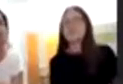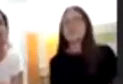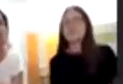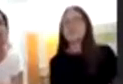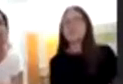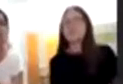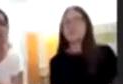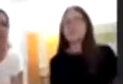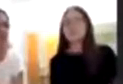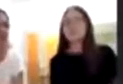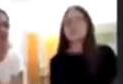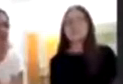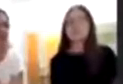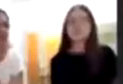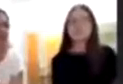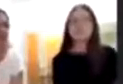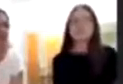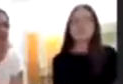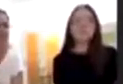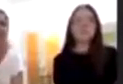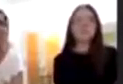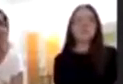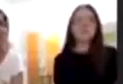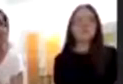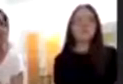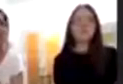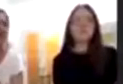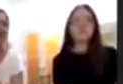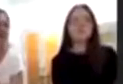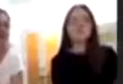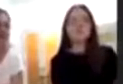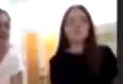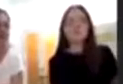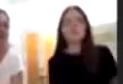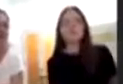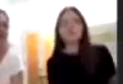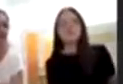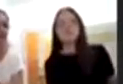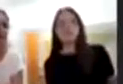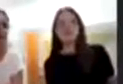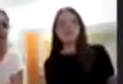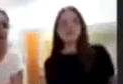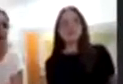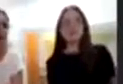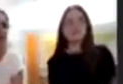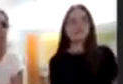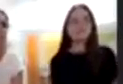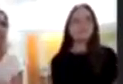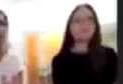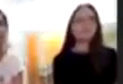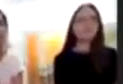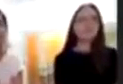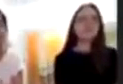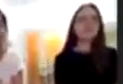bueno, la reducción del ruido ambiental, etcétera, la depuración del agua.